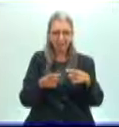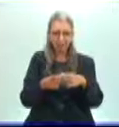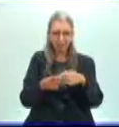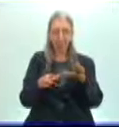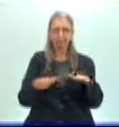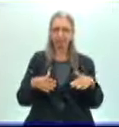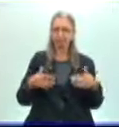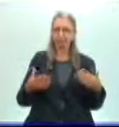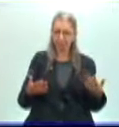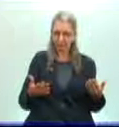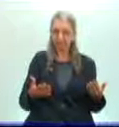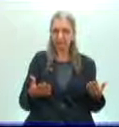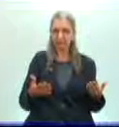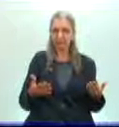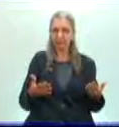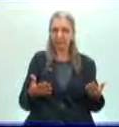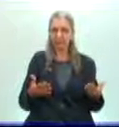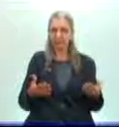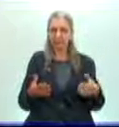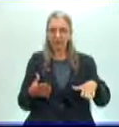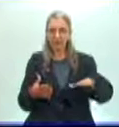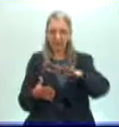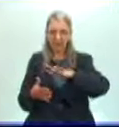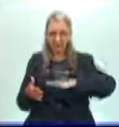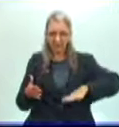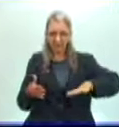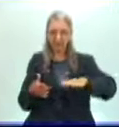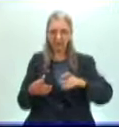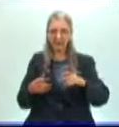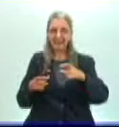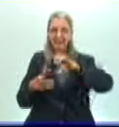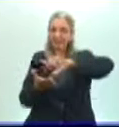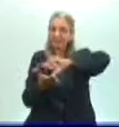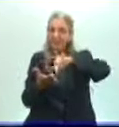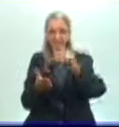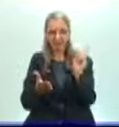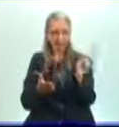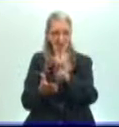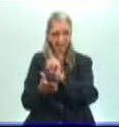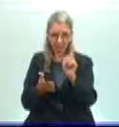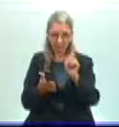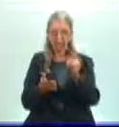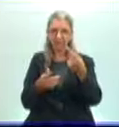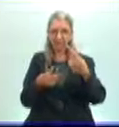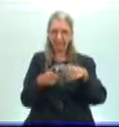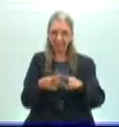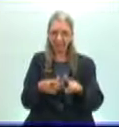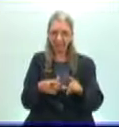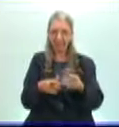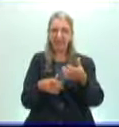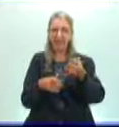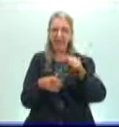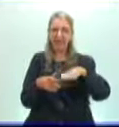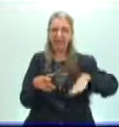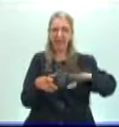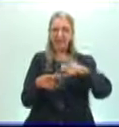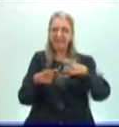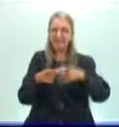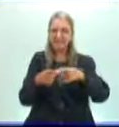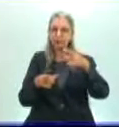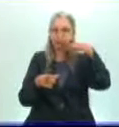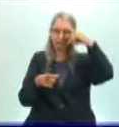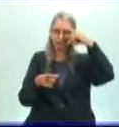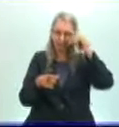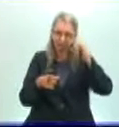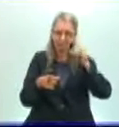círculo. Recuerden que el círculo tiene área, la circunferencia no. Pi por r al cuadrado. Ahí lo vemos, algo bien conocido por ustedes. Y vamos a recordar el